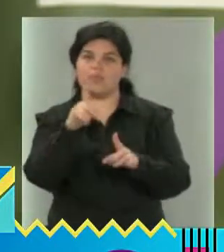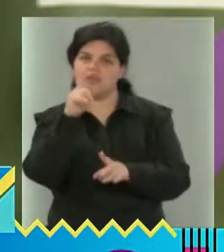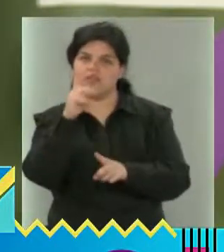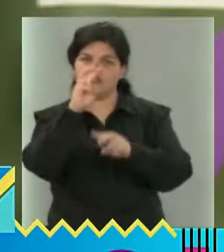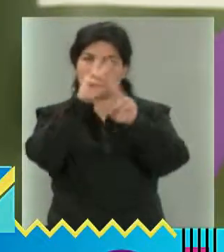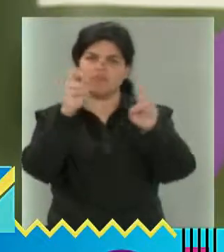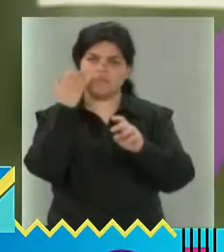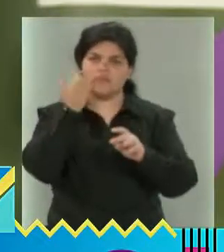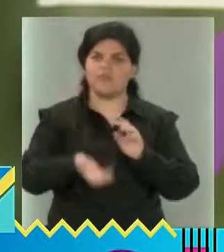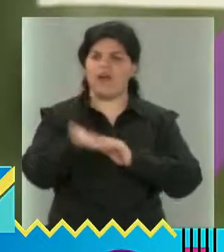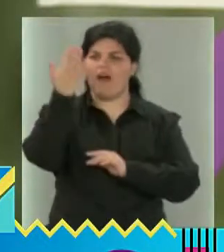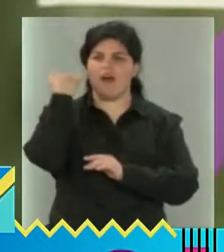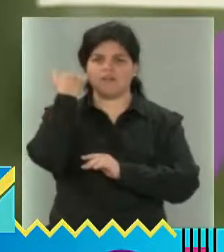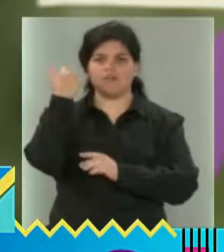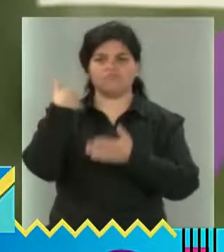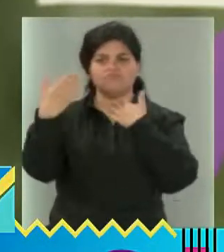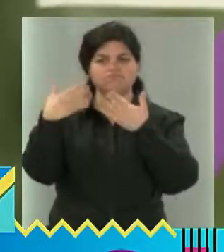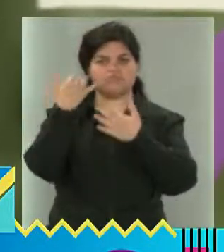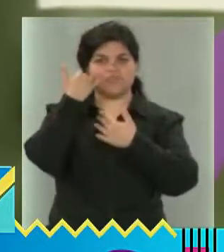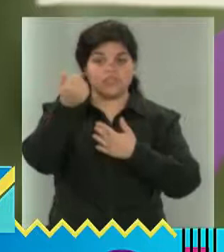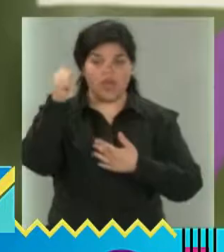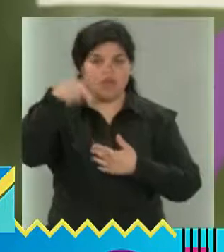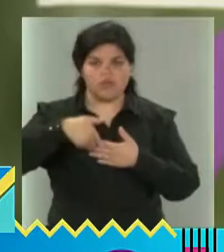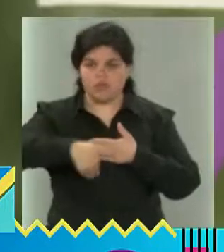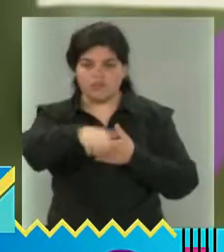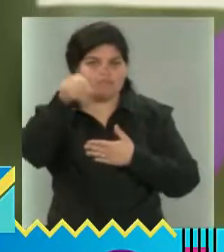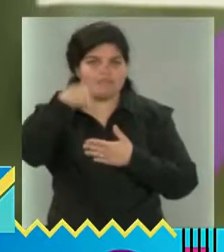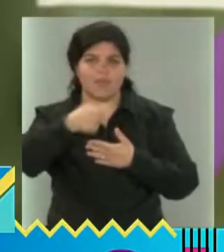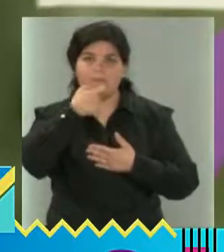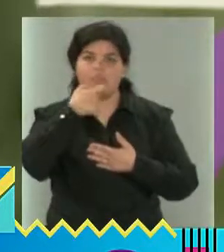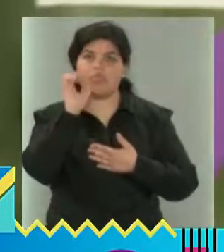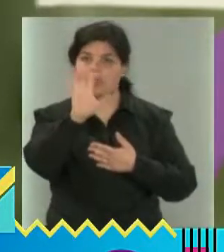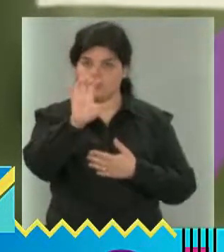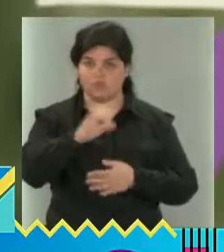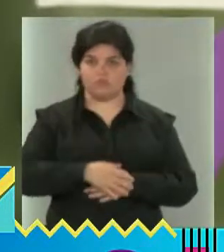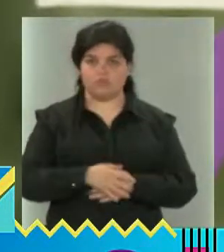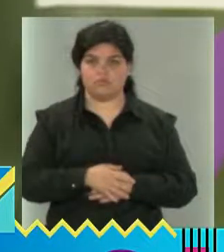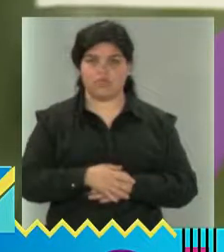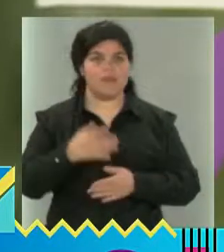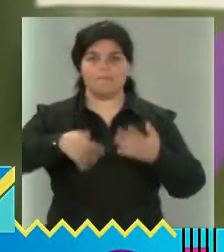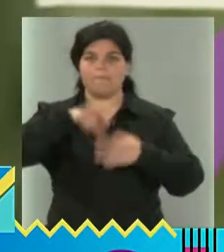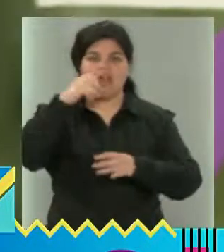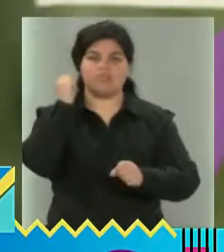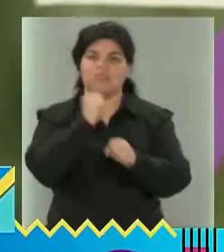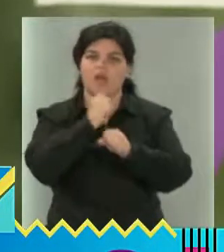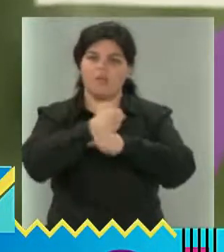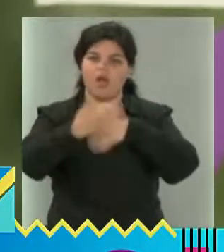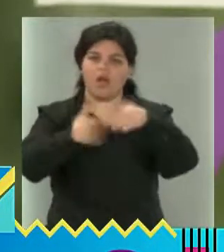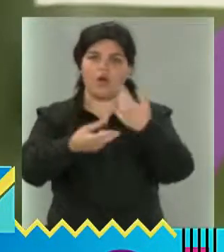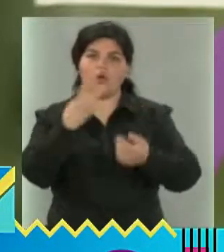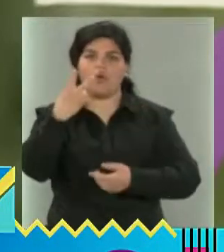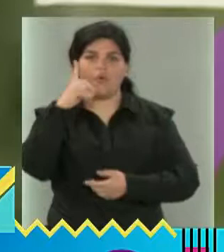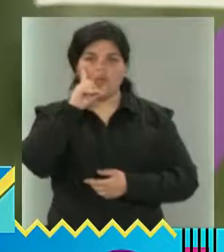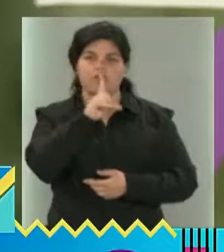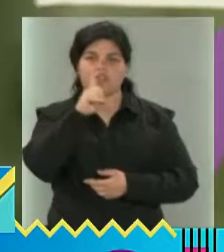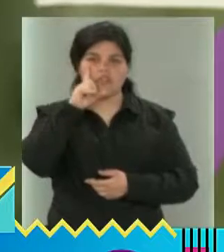ya hemos abordado varias veces, pero que tiene que ver con la realidad de nuestra provincia directamente. Su principal actividad, la vitivinicultura. ¿En